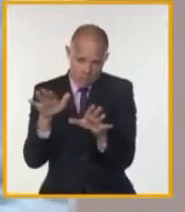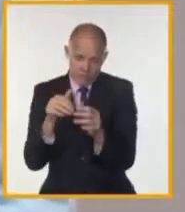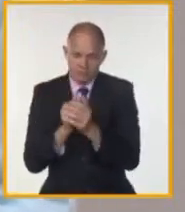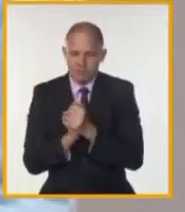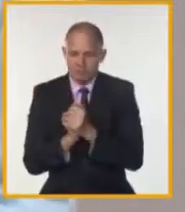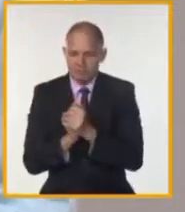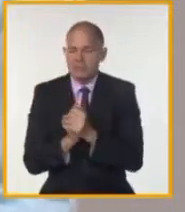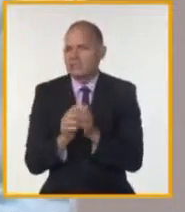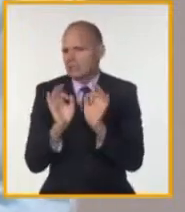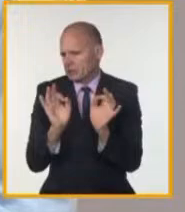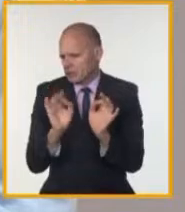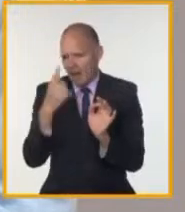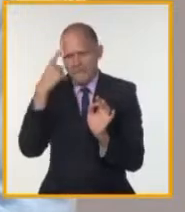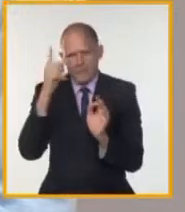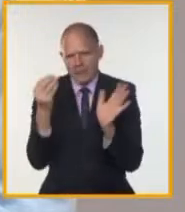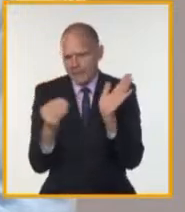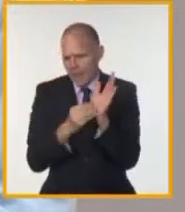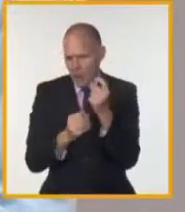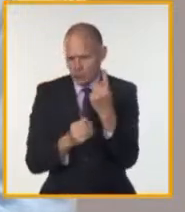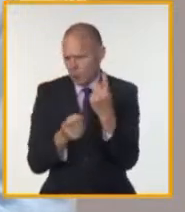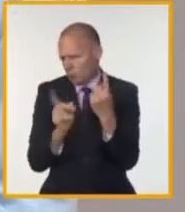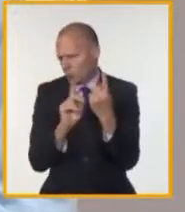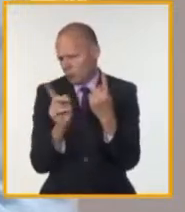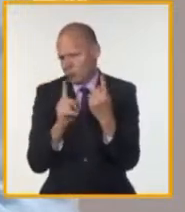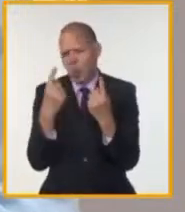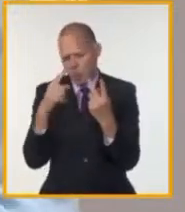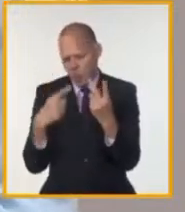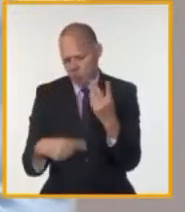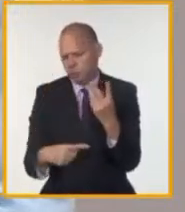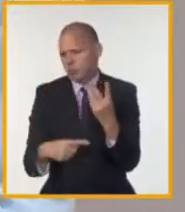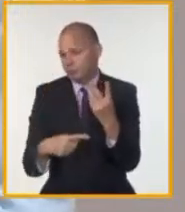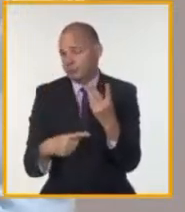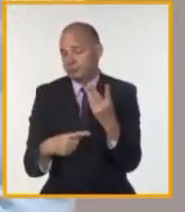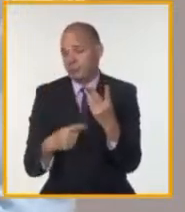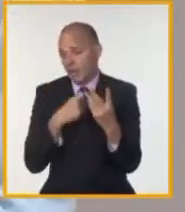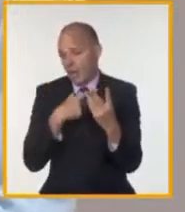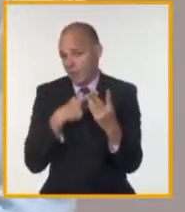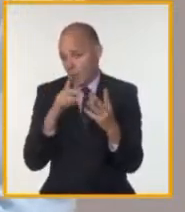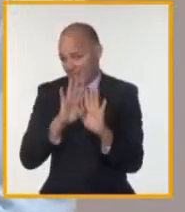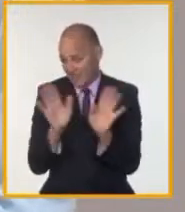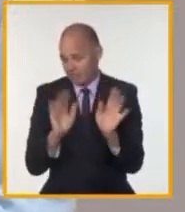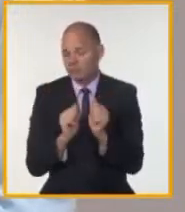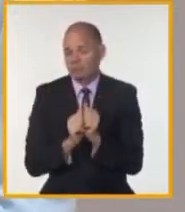tenemos más proyectos de transformación digital. Nosotros estamos presentando